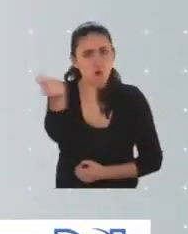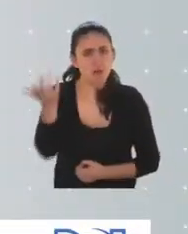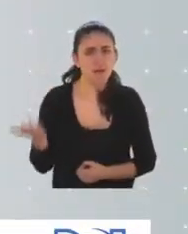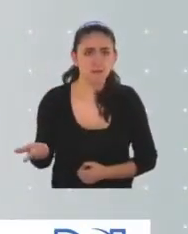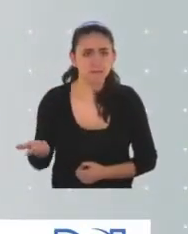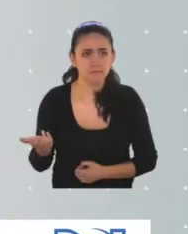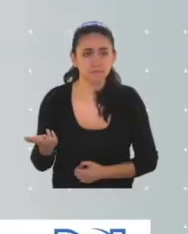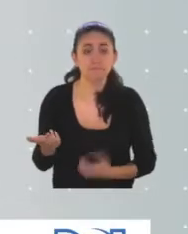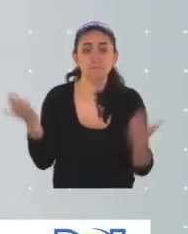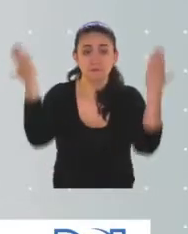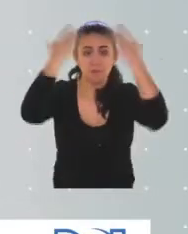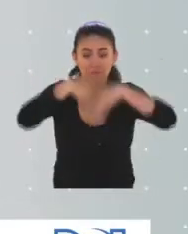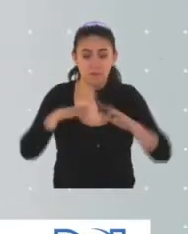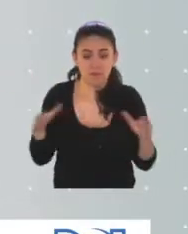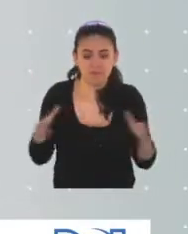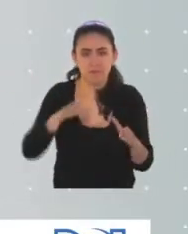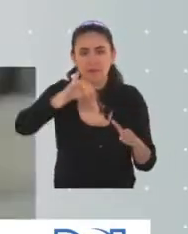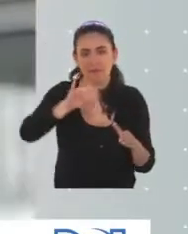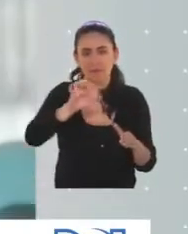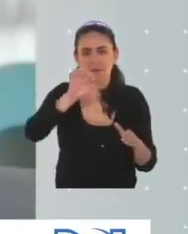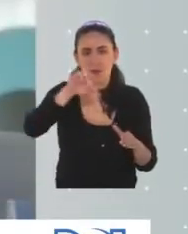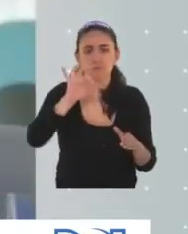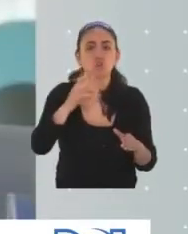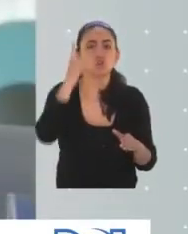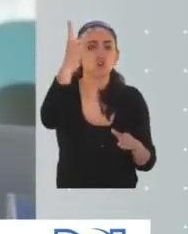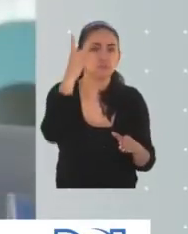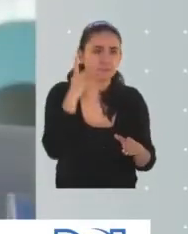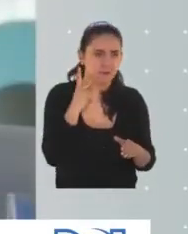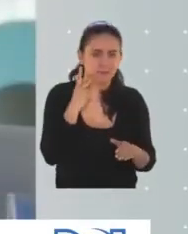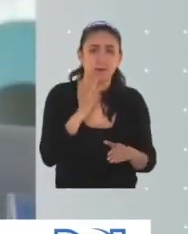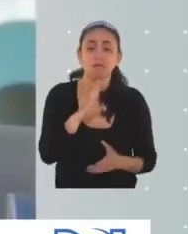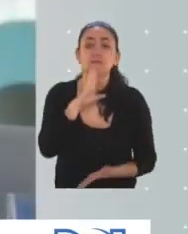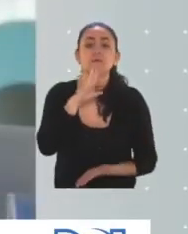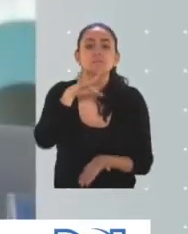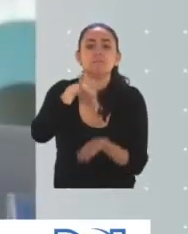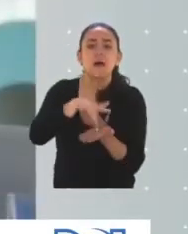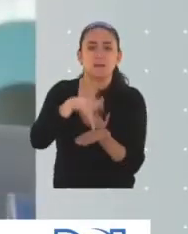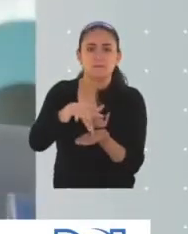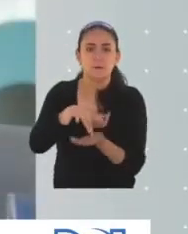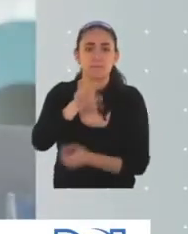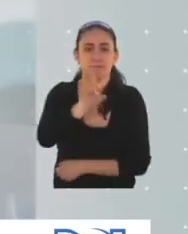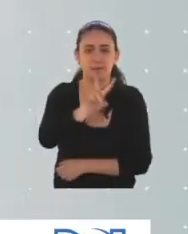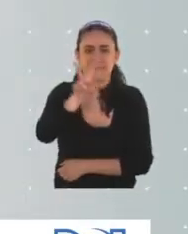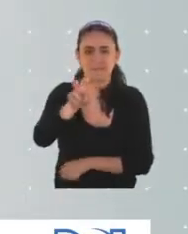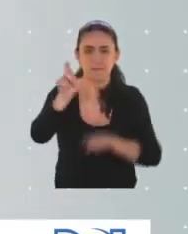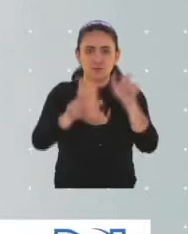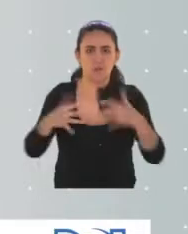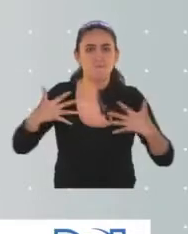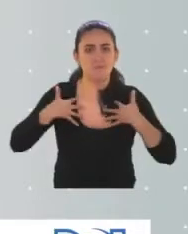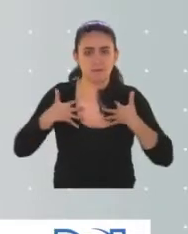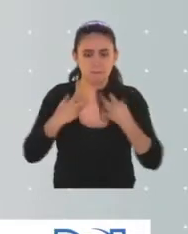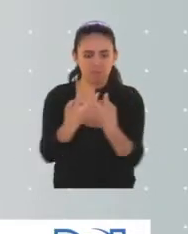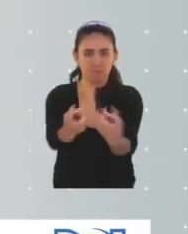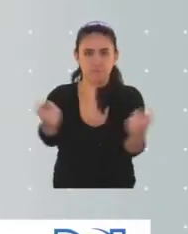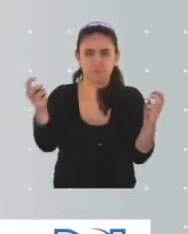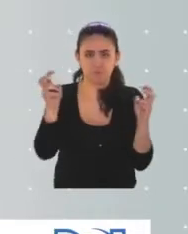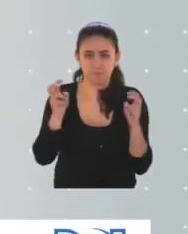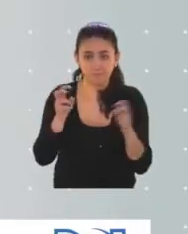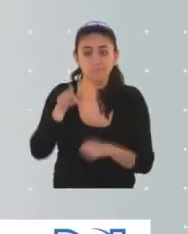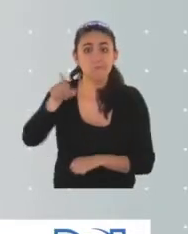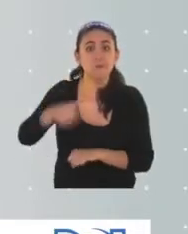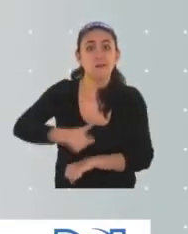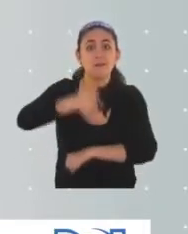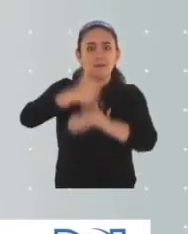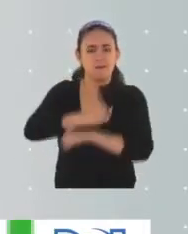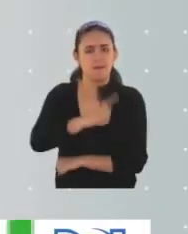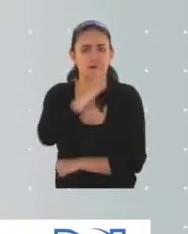La audiencia privada de la JEP duró dos días y tuvo la participación acreditada de 27 víctimas. Allí, el general